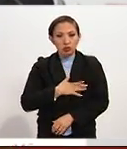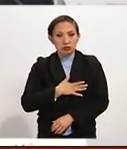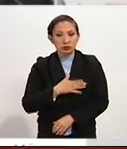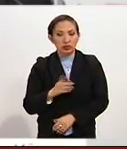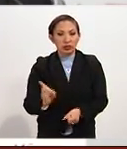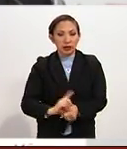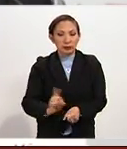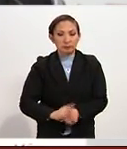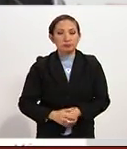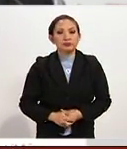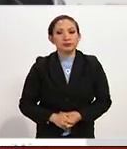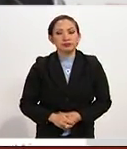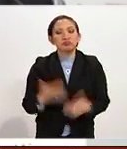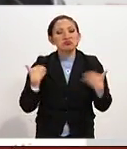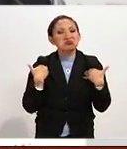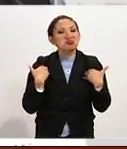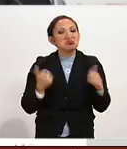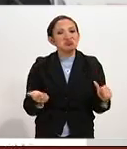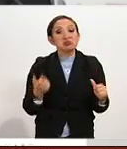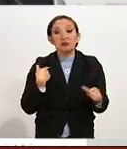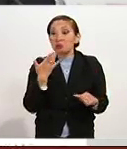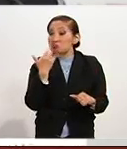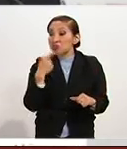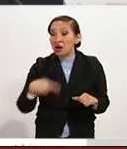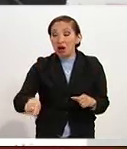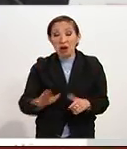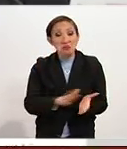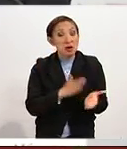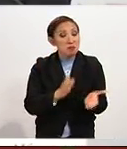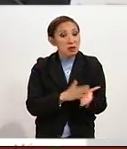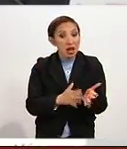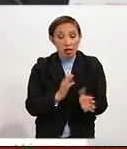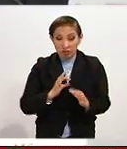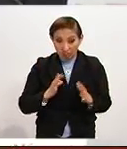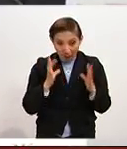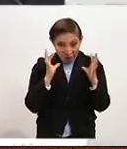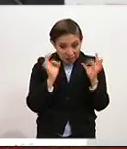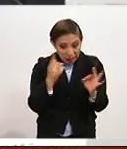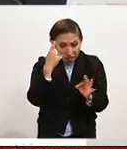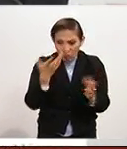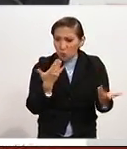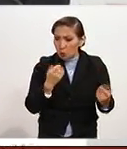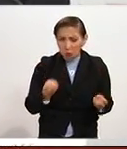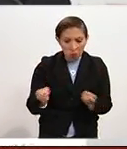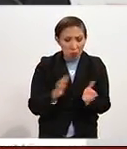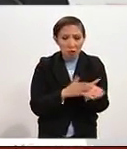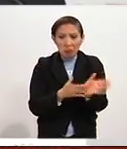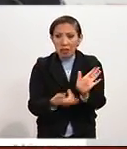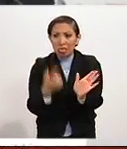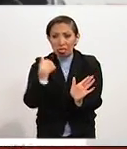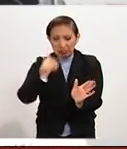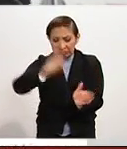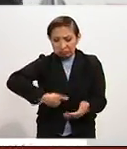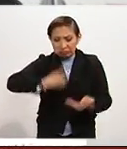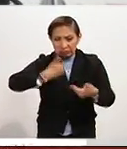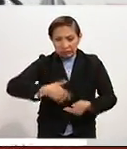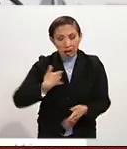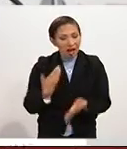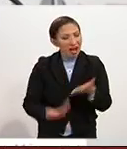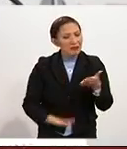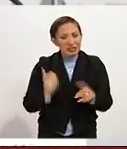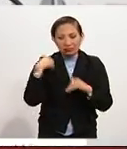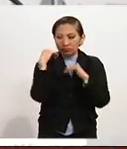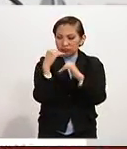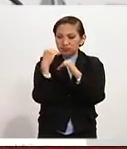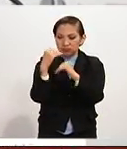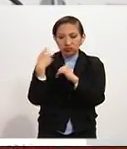cotidiana. Entendido que quien carece de documentos oficiales para identificarse resulta muchas veces